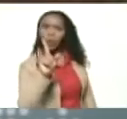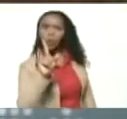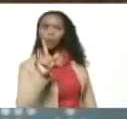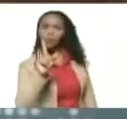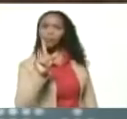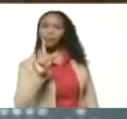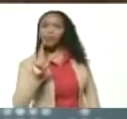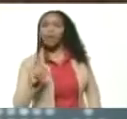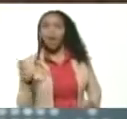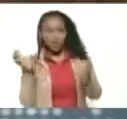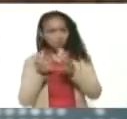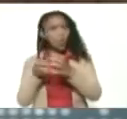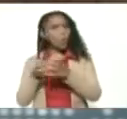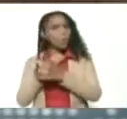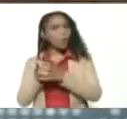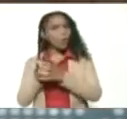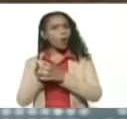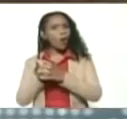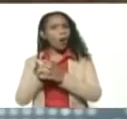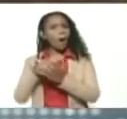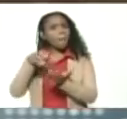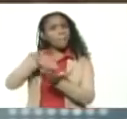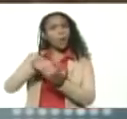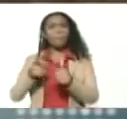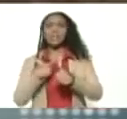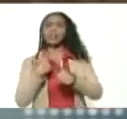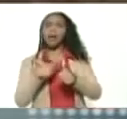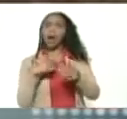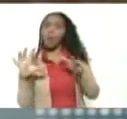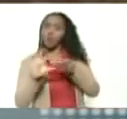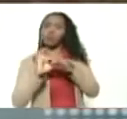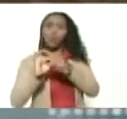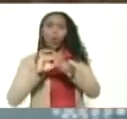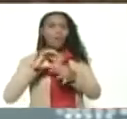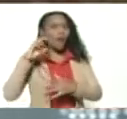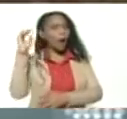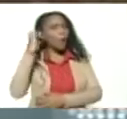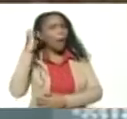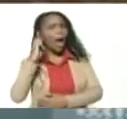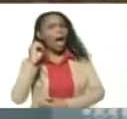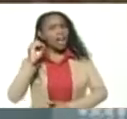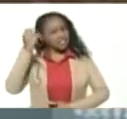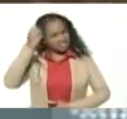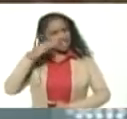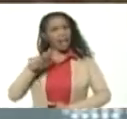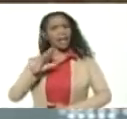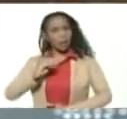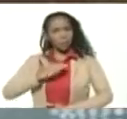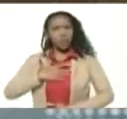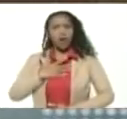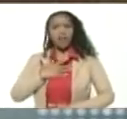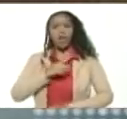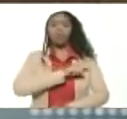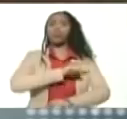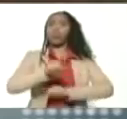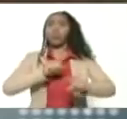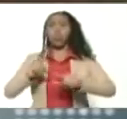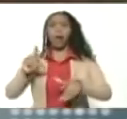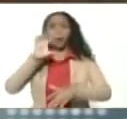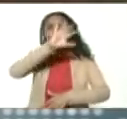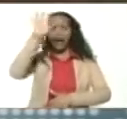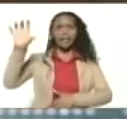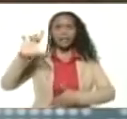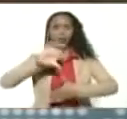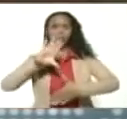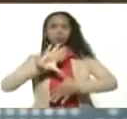la élite, la cúpula de la Unión Europea cree que puede dirigirse a los países de América Latina como